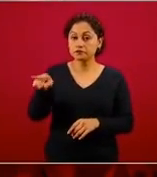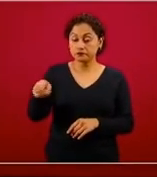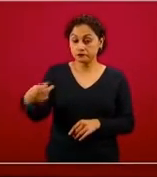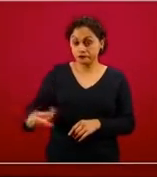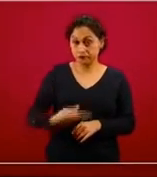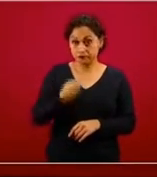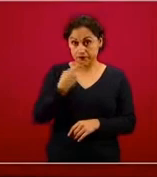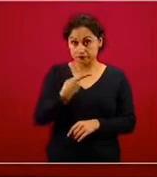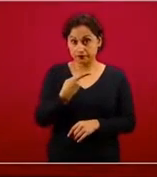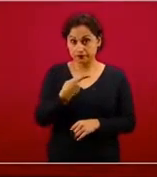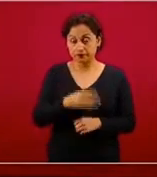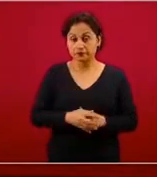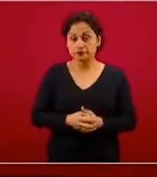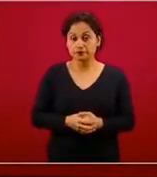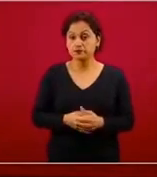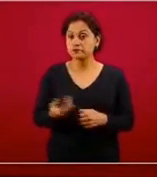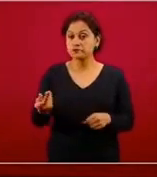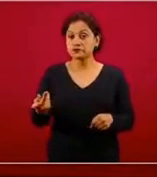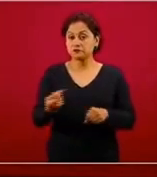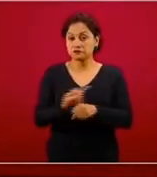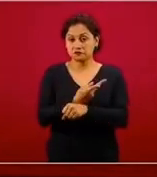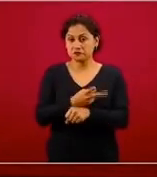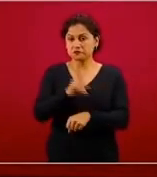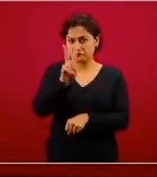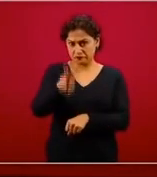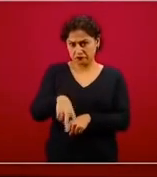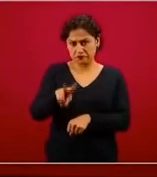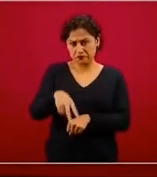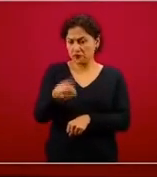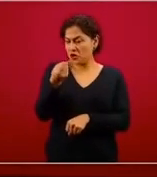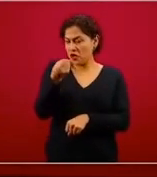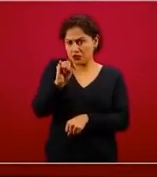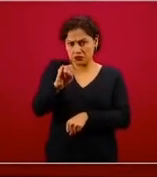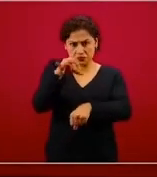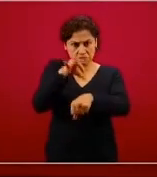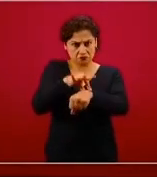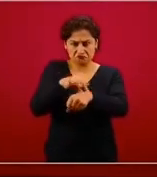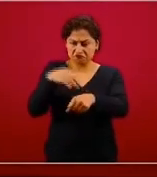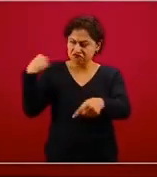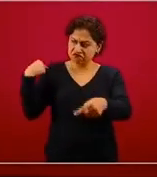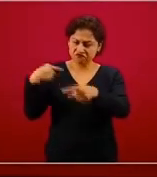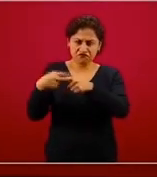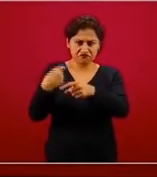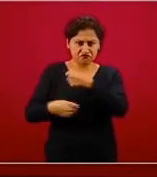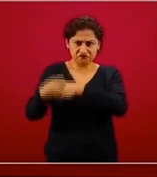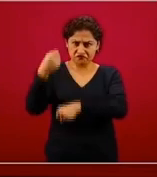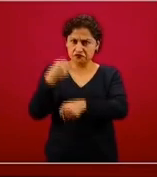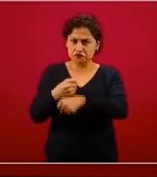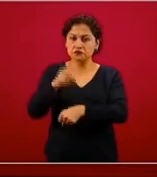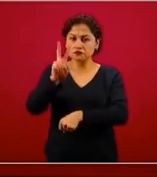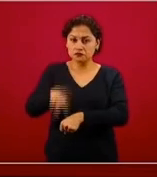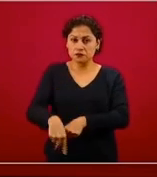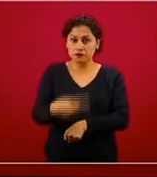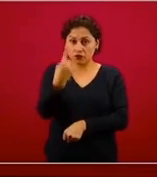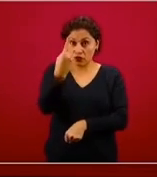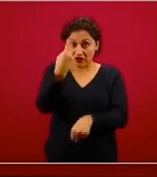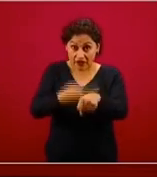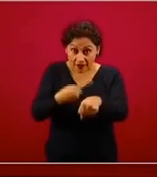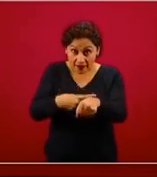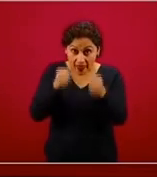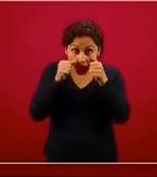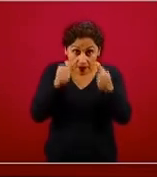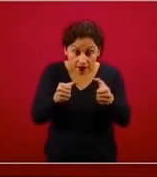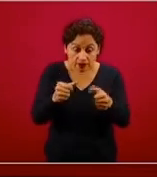saying very lleva a que cada directly, paciente, y es en general en la each medicina, patient, no existe una enfermedad, sino there existe un is paciente, y el